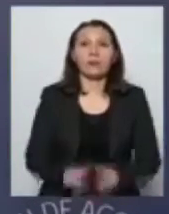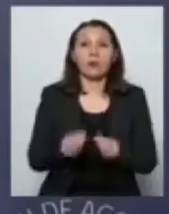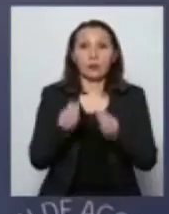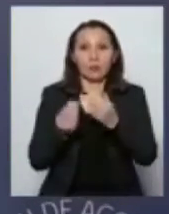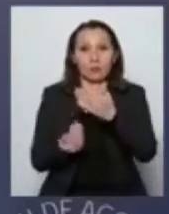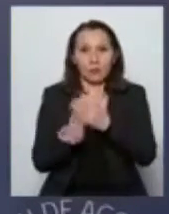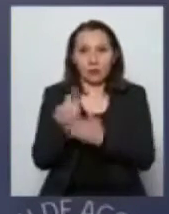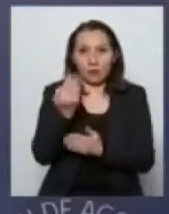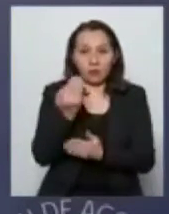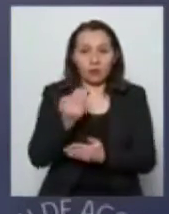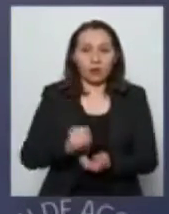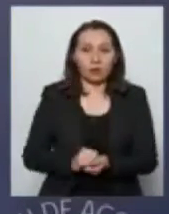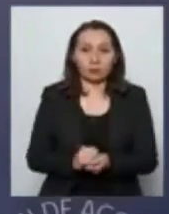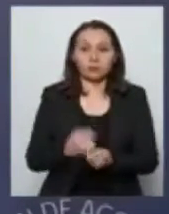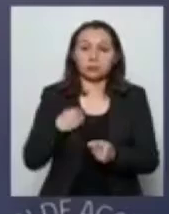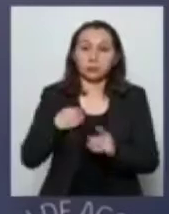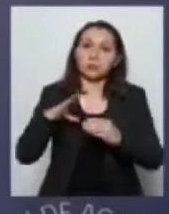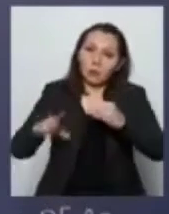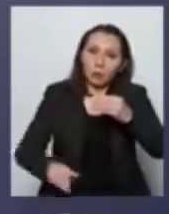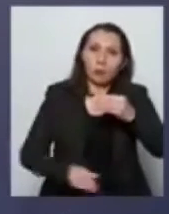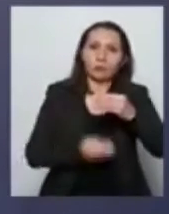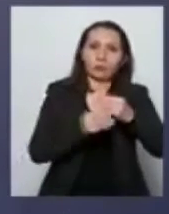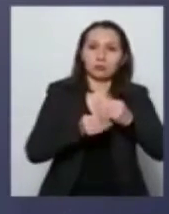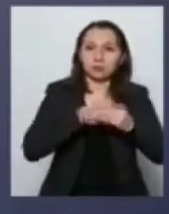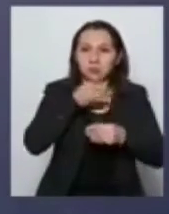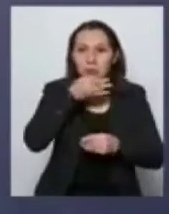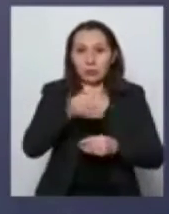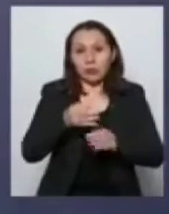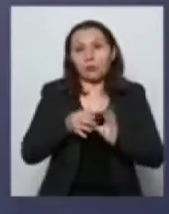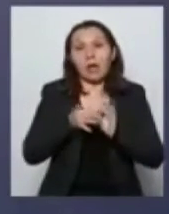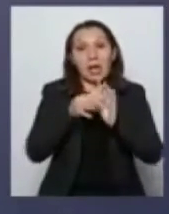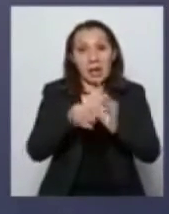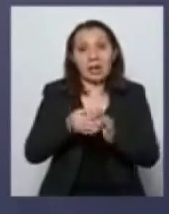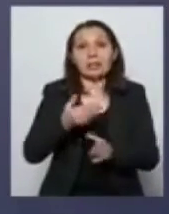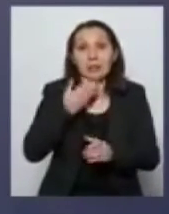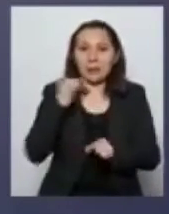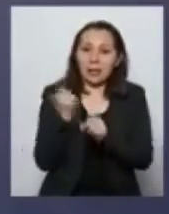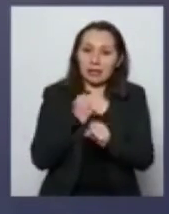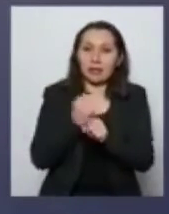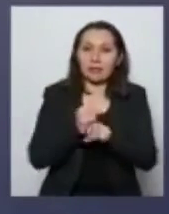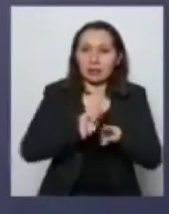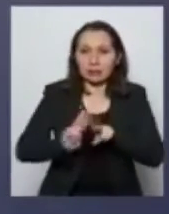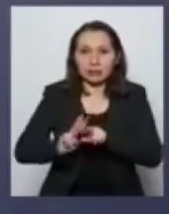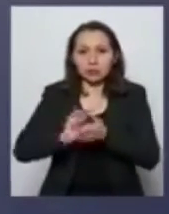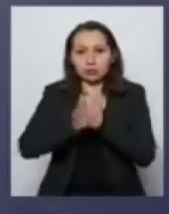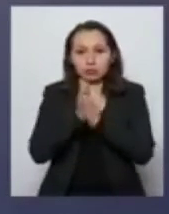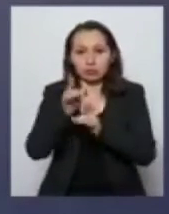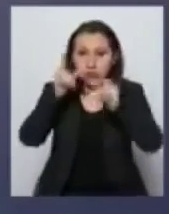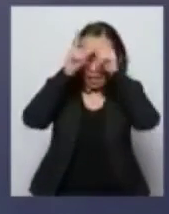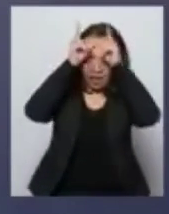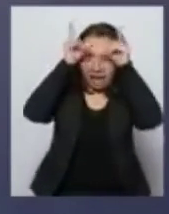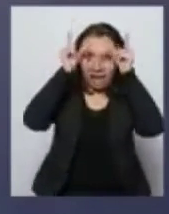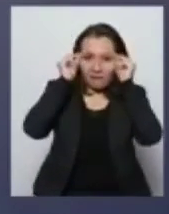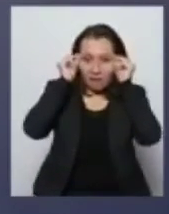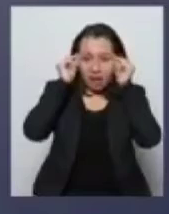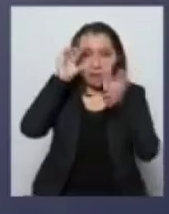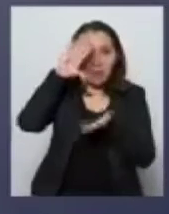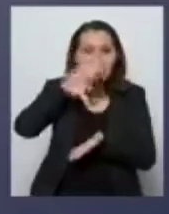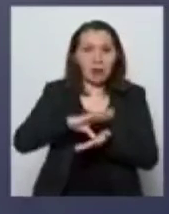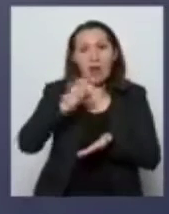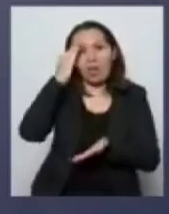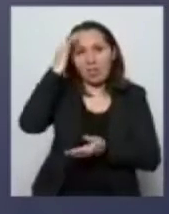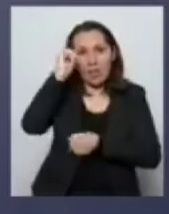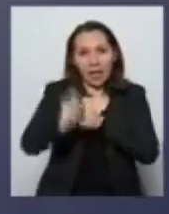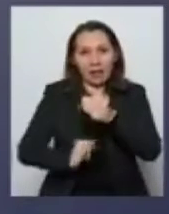Buenos días. Me sumo a los agradecimientos por la labor que realizan todas las enfermeras de nuestro país en su